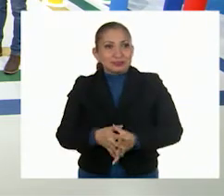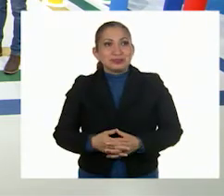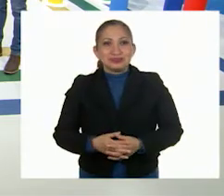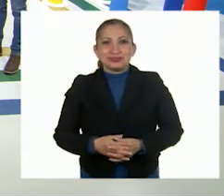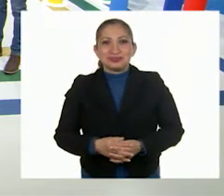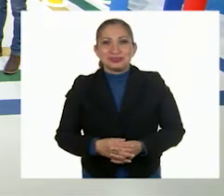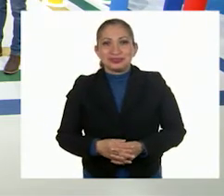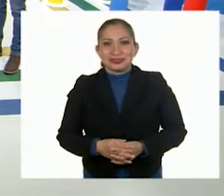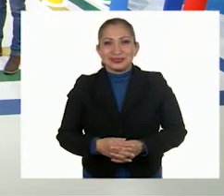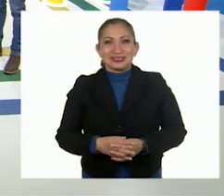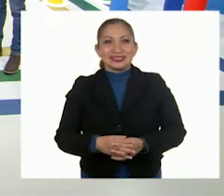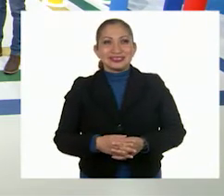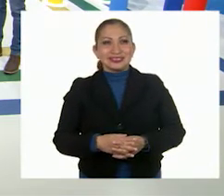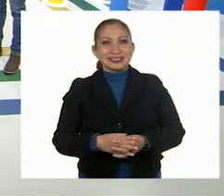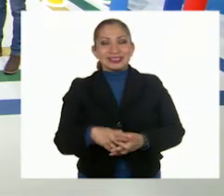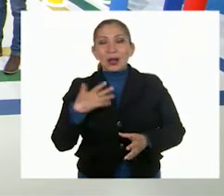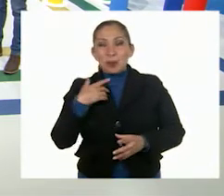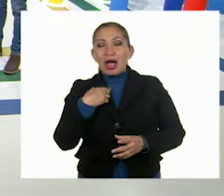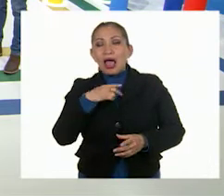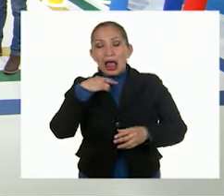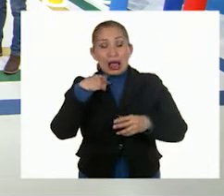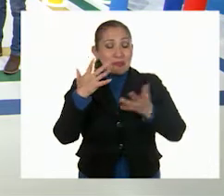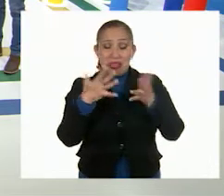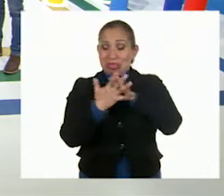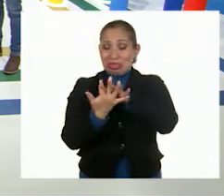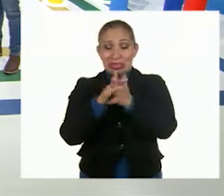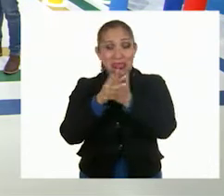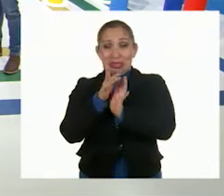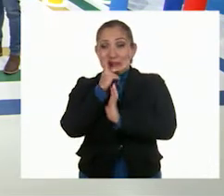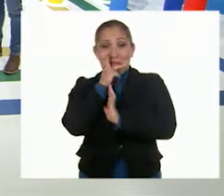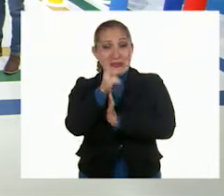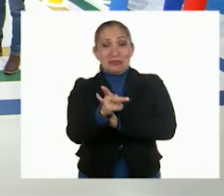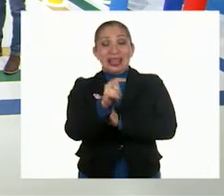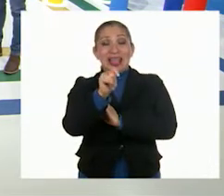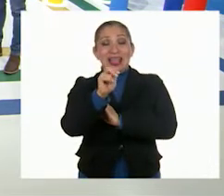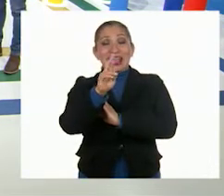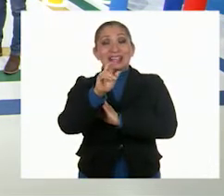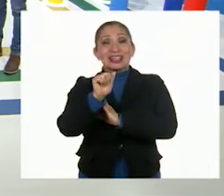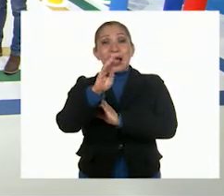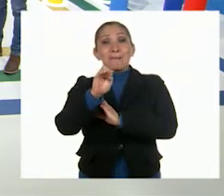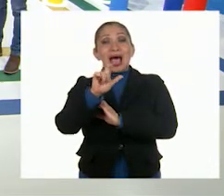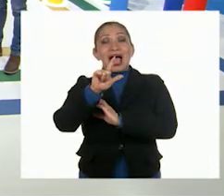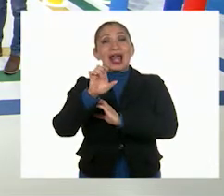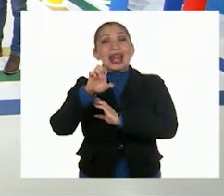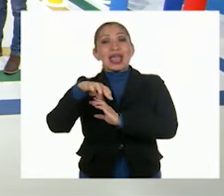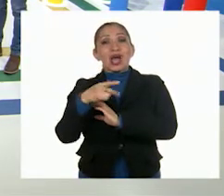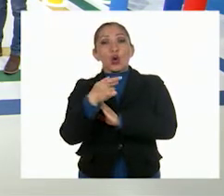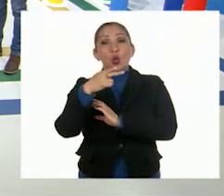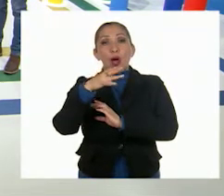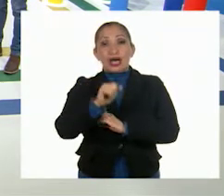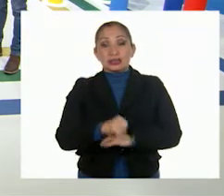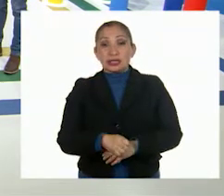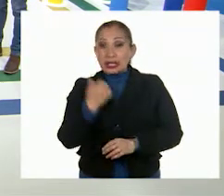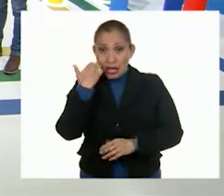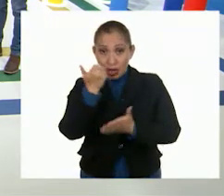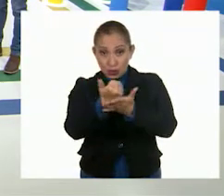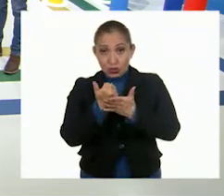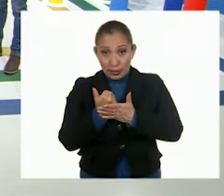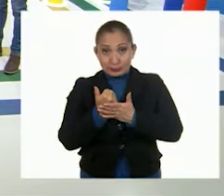Raulito? Ya estamos haciendo un trabalengua. Así es, muy bien. Muy bien. Bueno, pues nos quieren